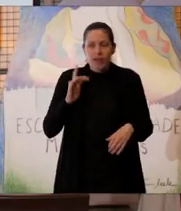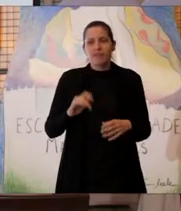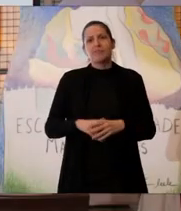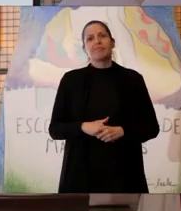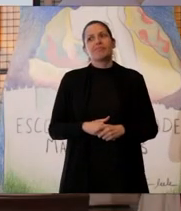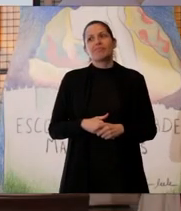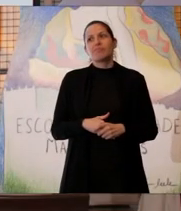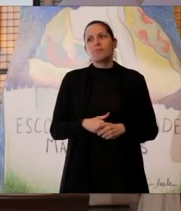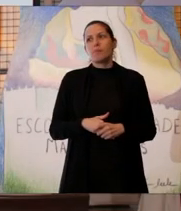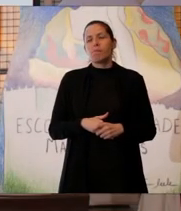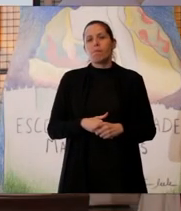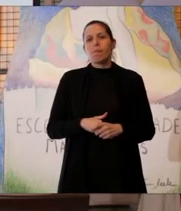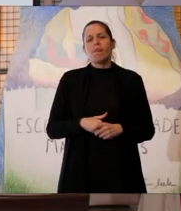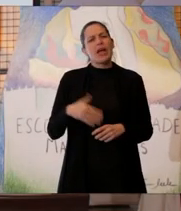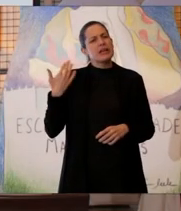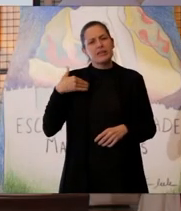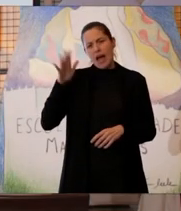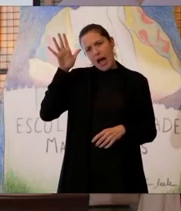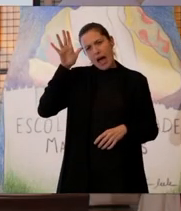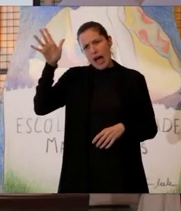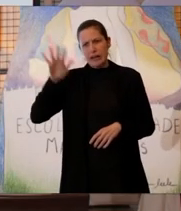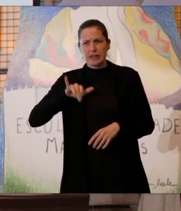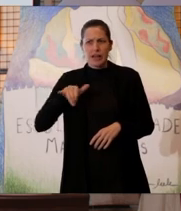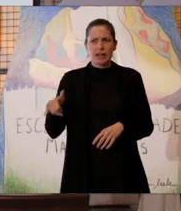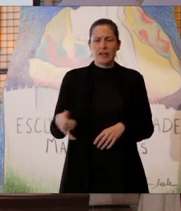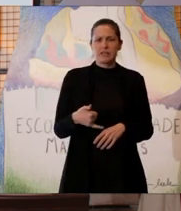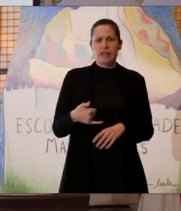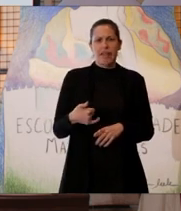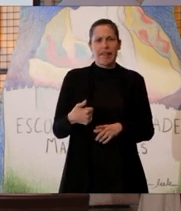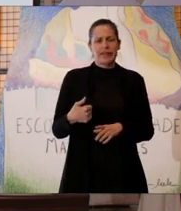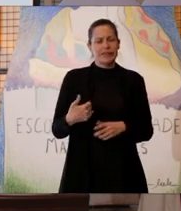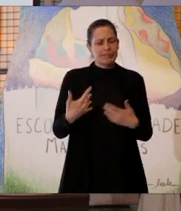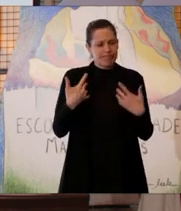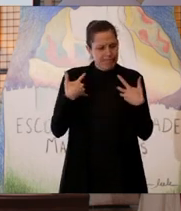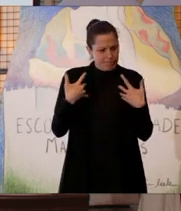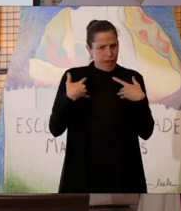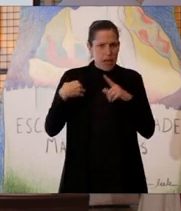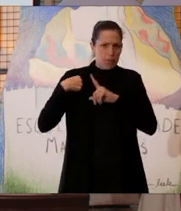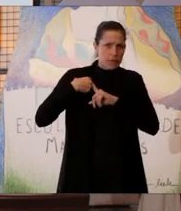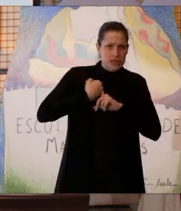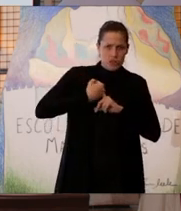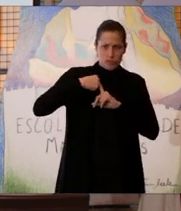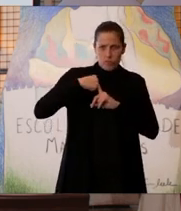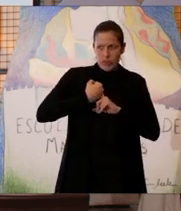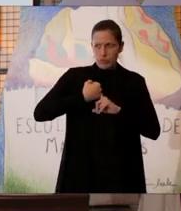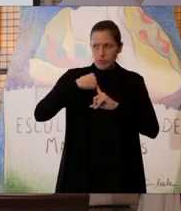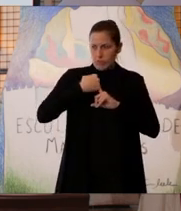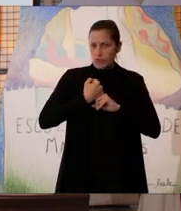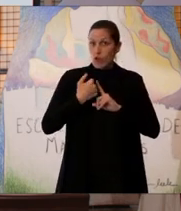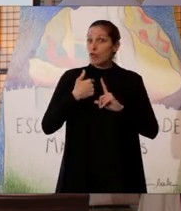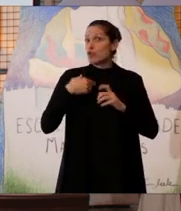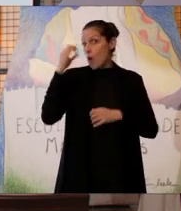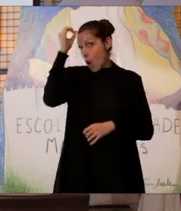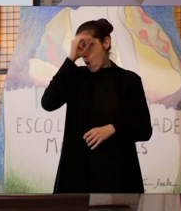estamos hartas y cansadas de sufrir tanta tanta presión yo creo Y esta es mi opinión personal